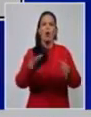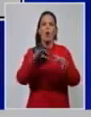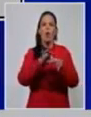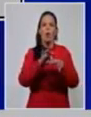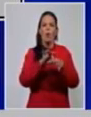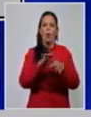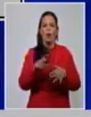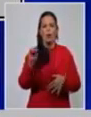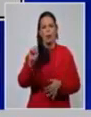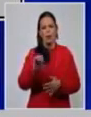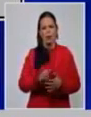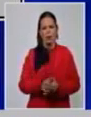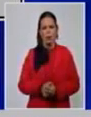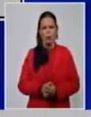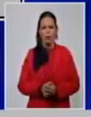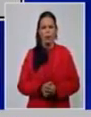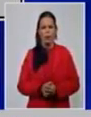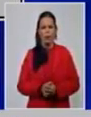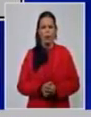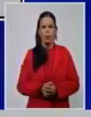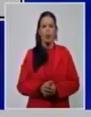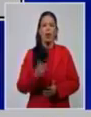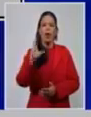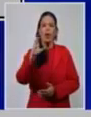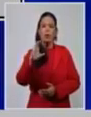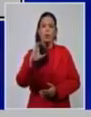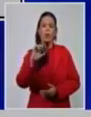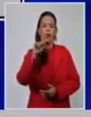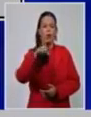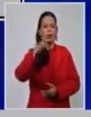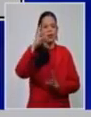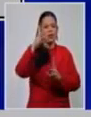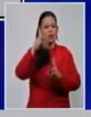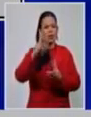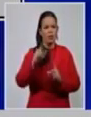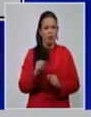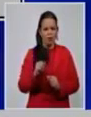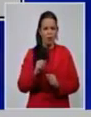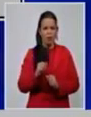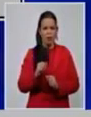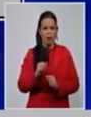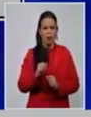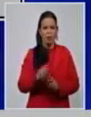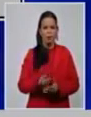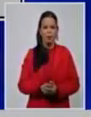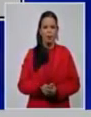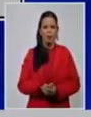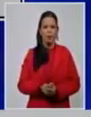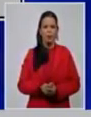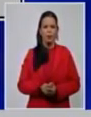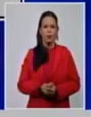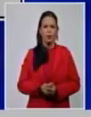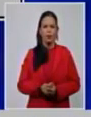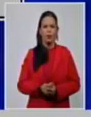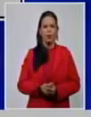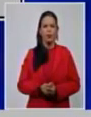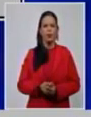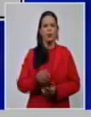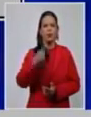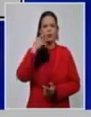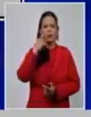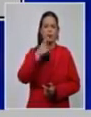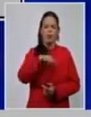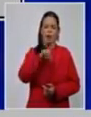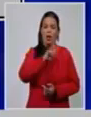y en el caso de Caimito, que es la segunda tasa más elevada que tiene el municipio el día de hoy, o hasta el día de